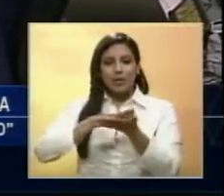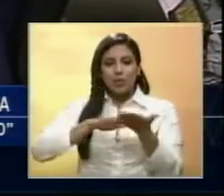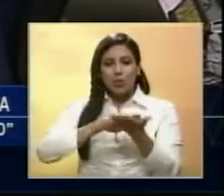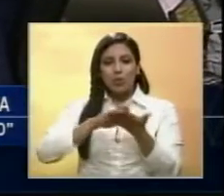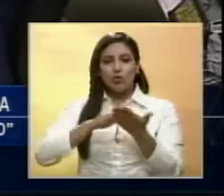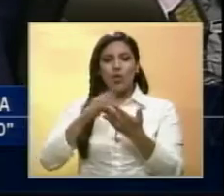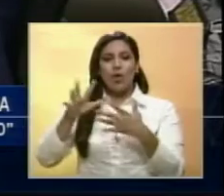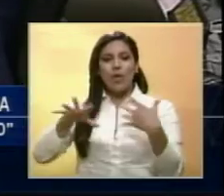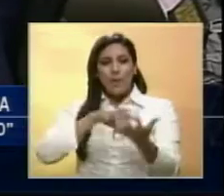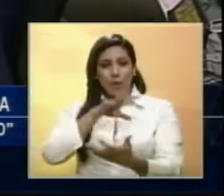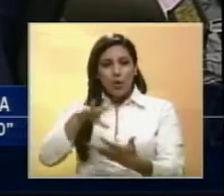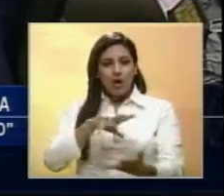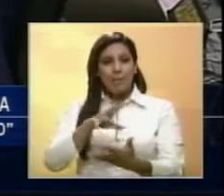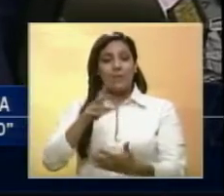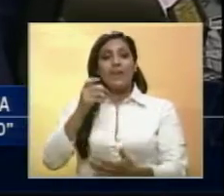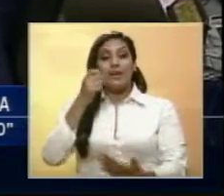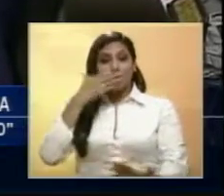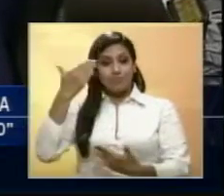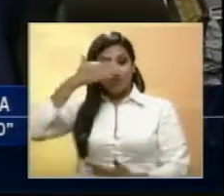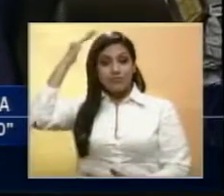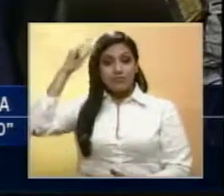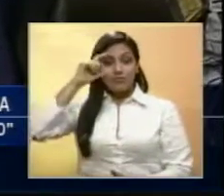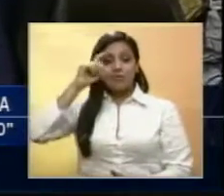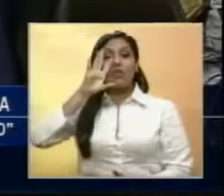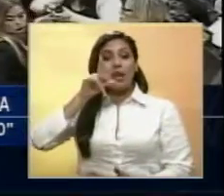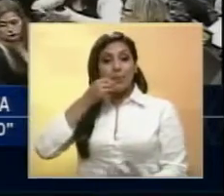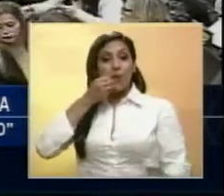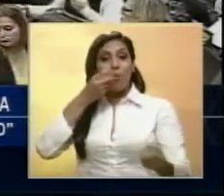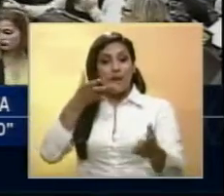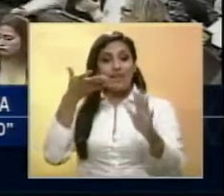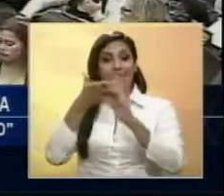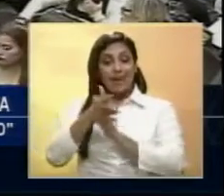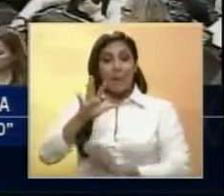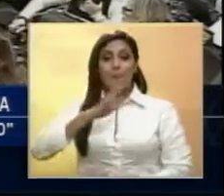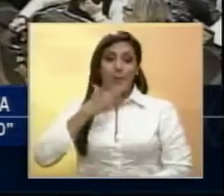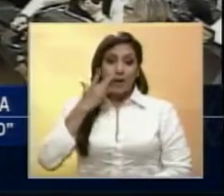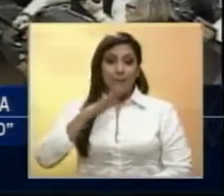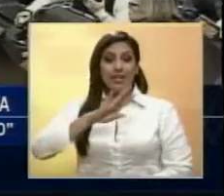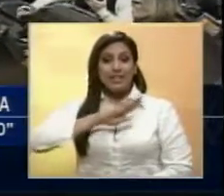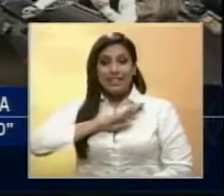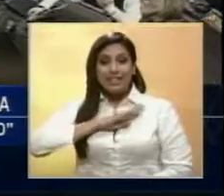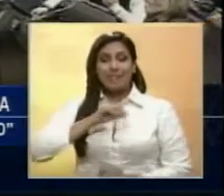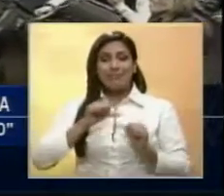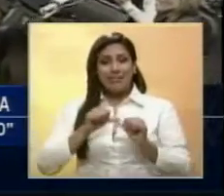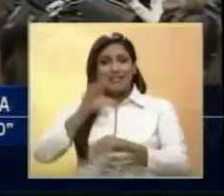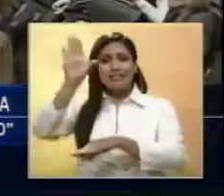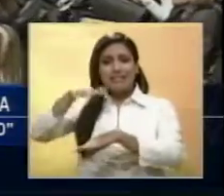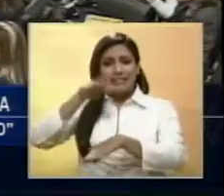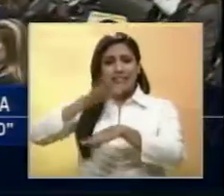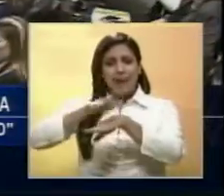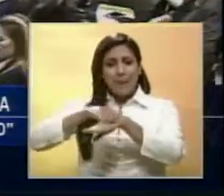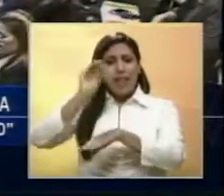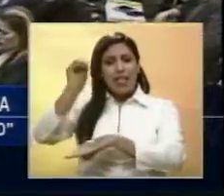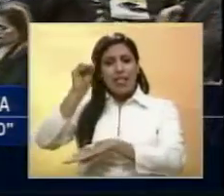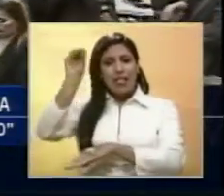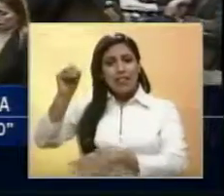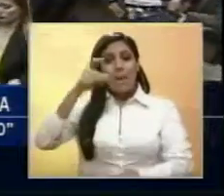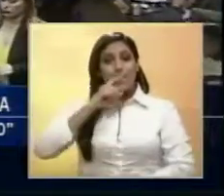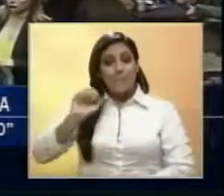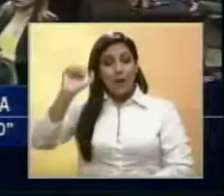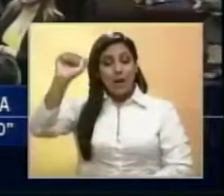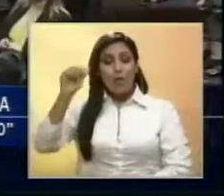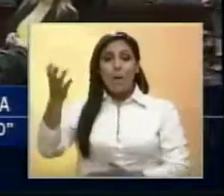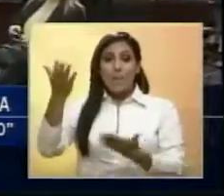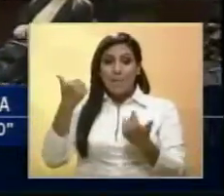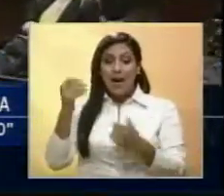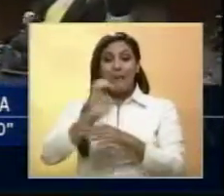las adversidades. Ramos Ayub hizo énfasis en que a pesar de que las permanentes solicitudes se realizan al Ejecutivo Nacional